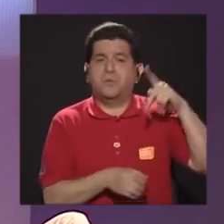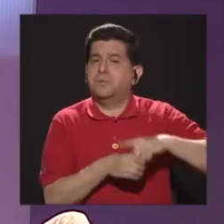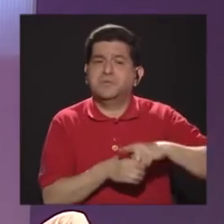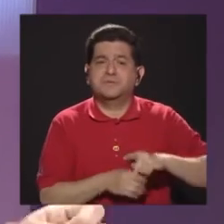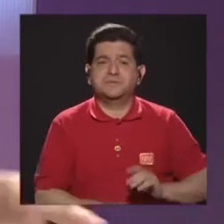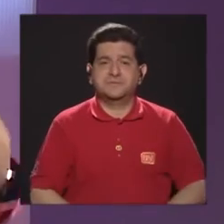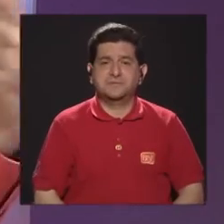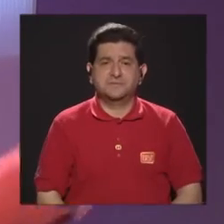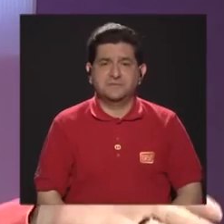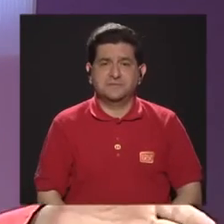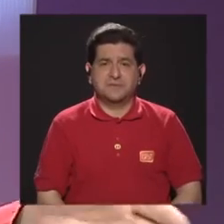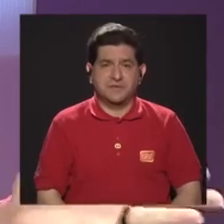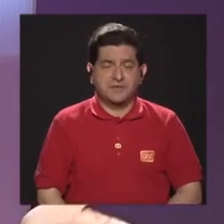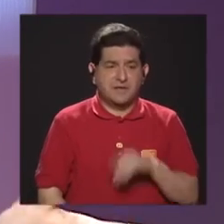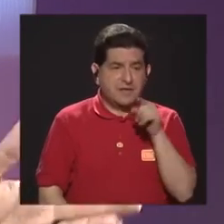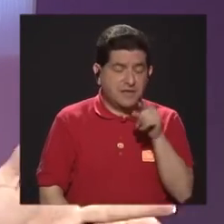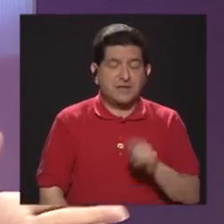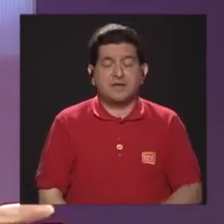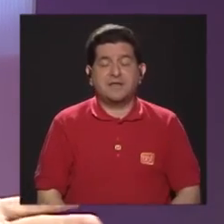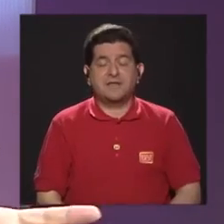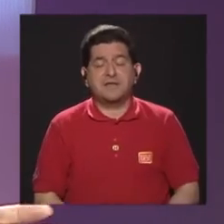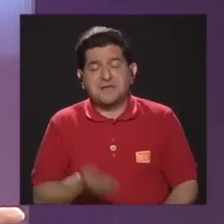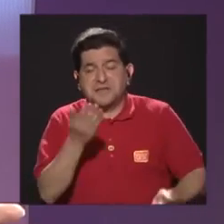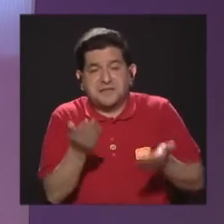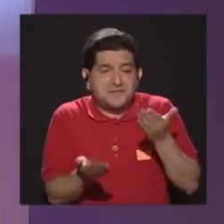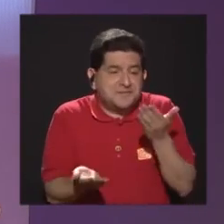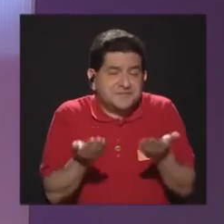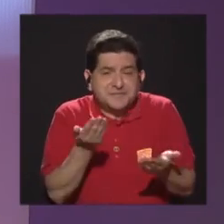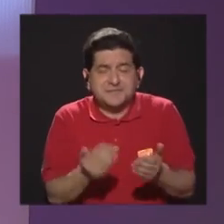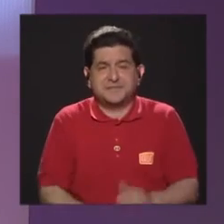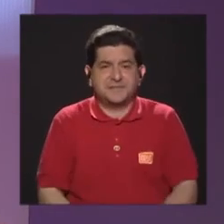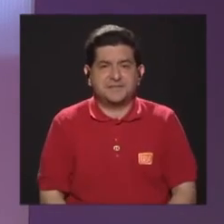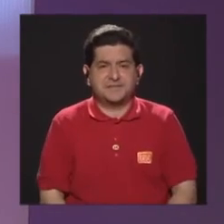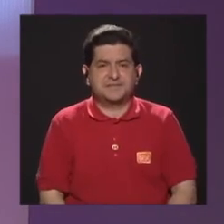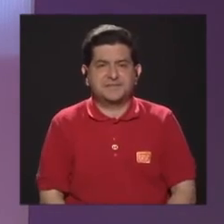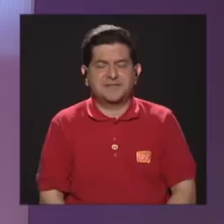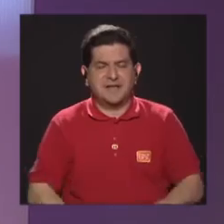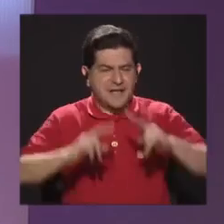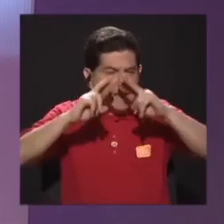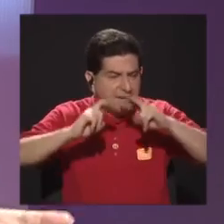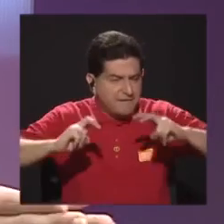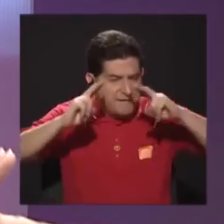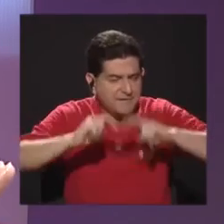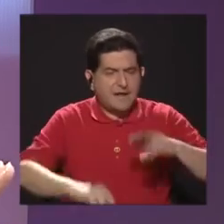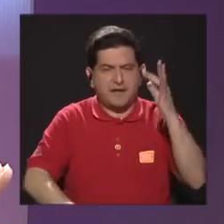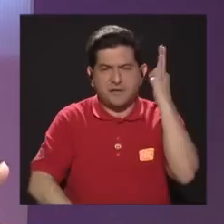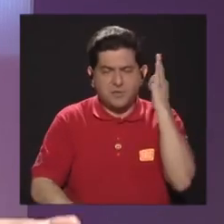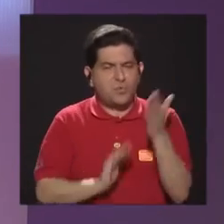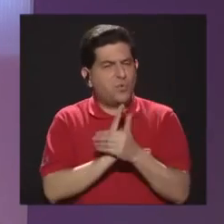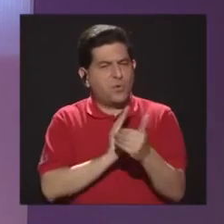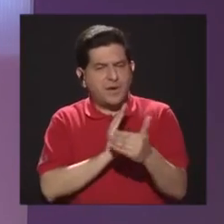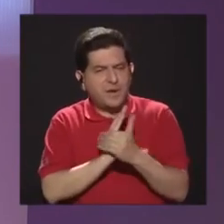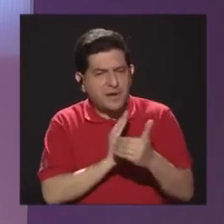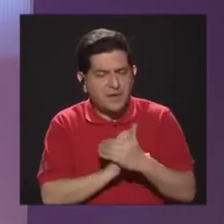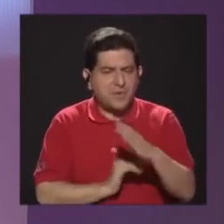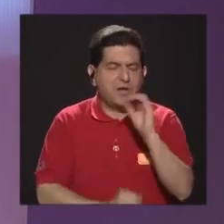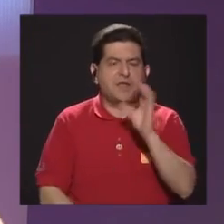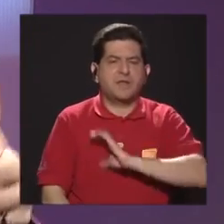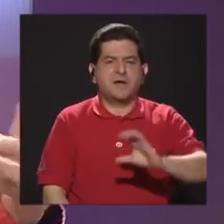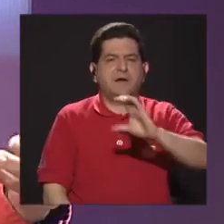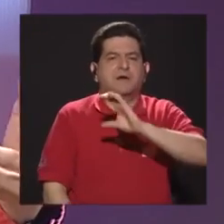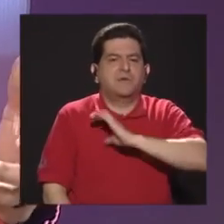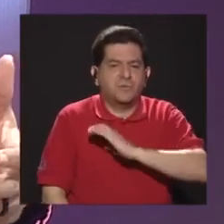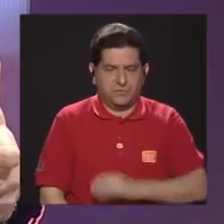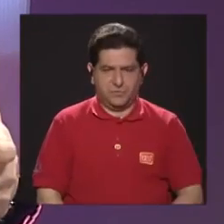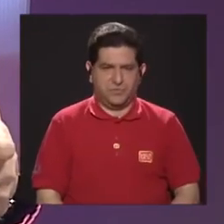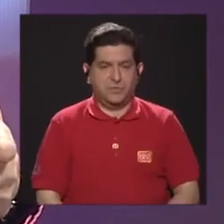varones. Tiene que ver con y hay, claro, y hay entonces una lectura de cuáles son las mujeres capaces y cuál es el comportamiento,